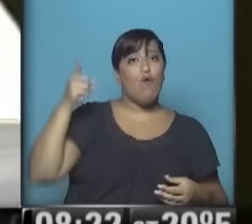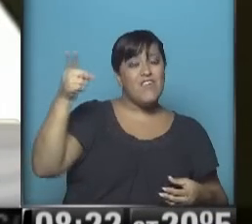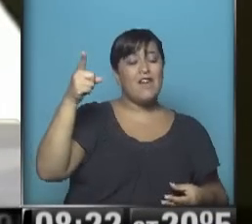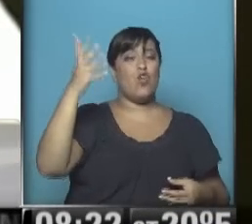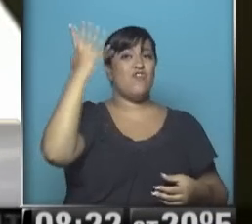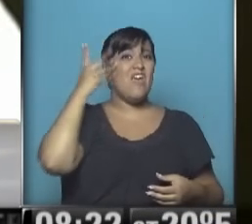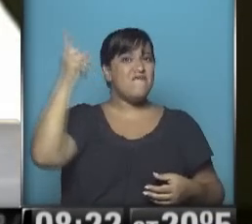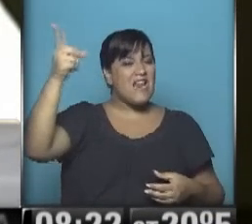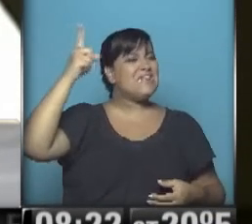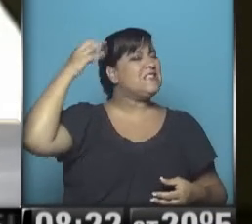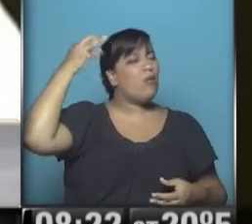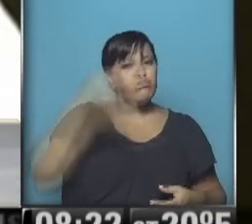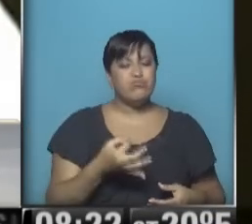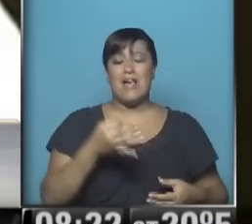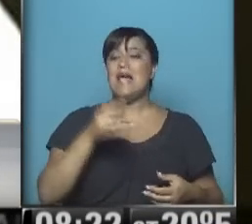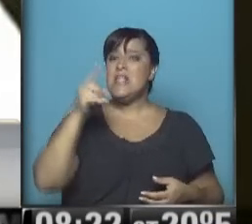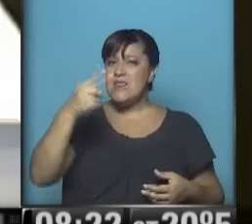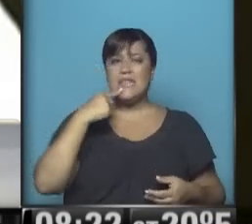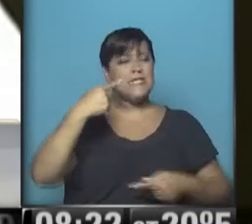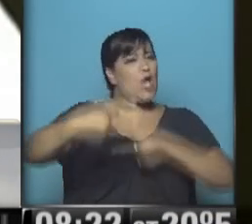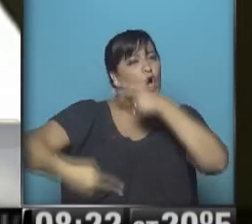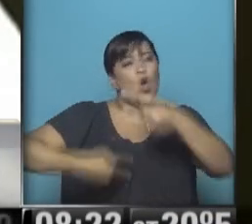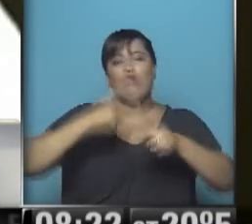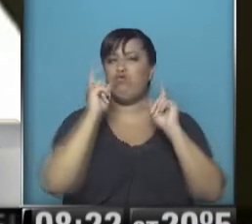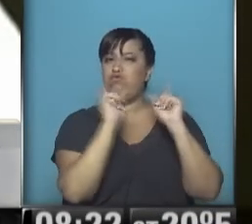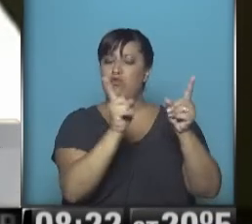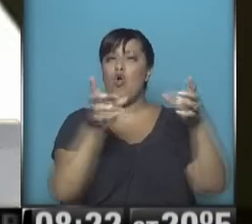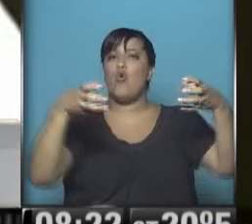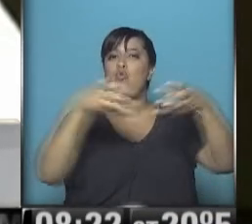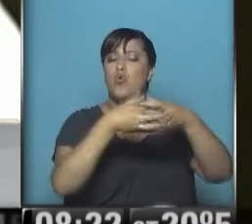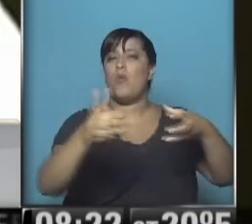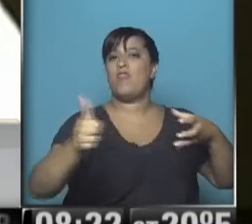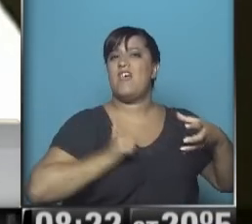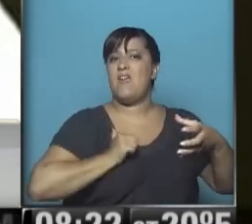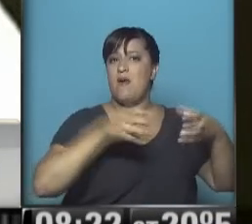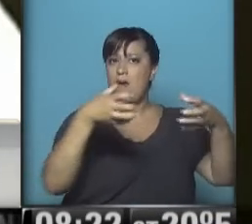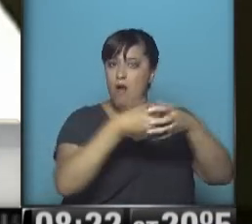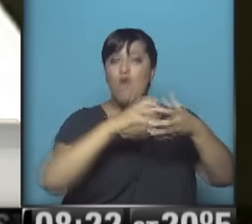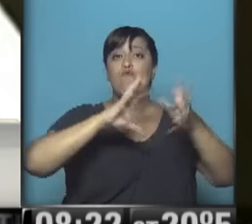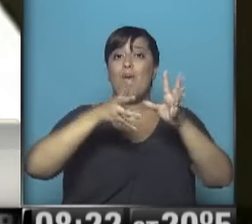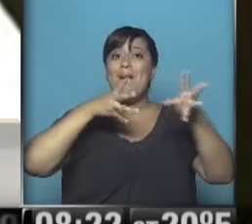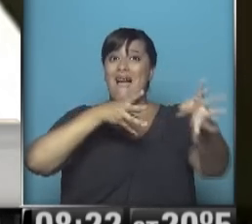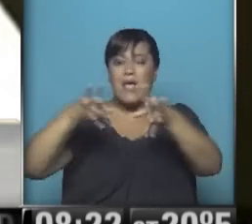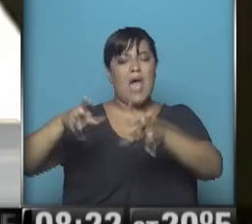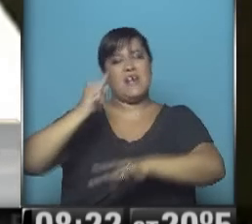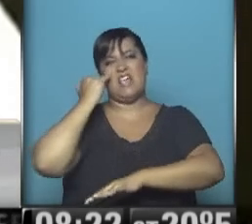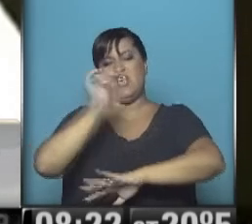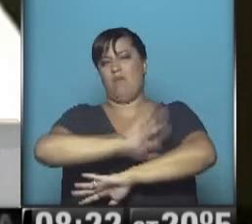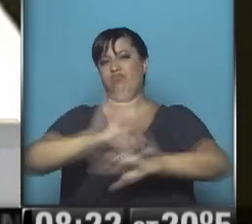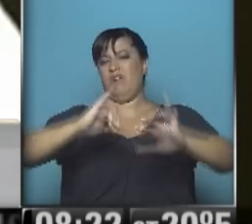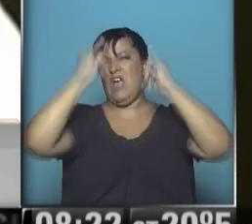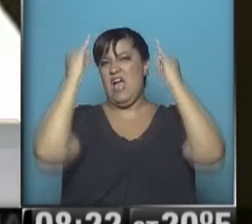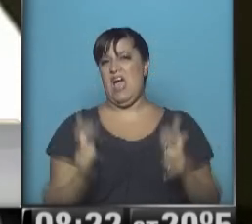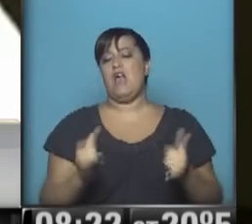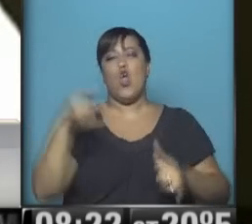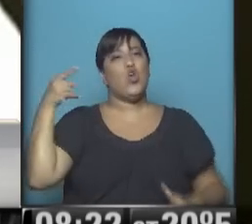Francia aseguran que van a continuar las tropas en aquel lugar y que la ofensiva y la guerra ha sido declarada al